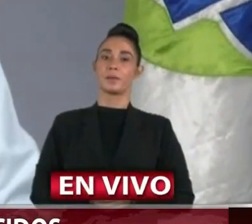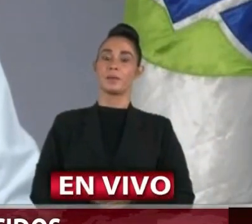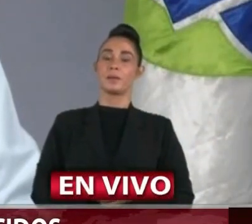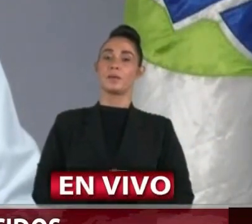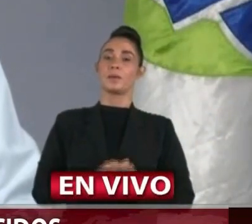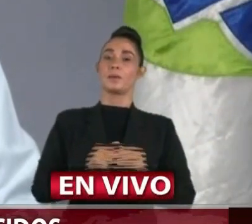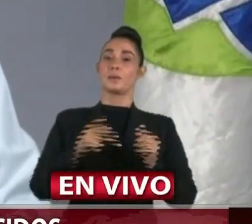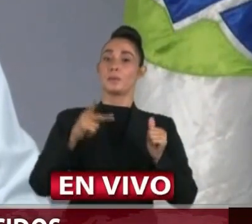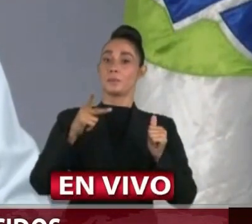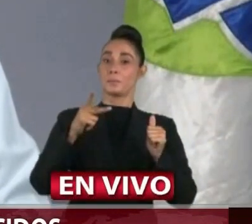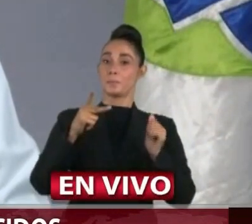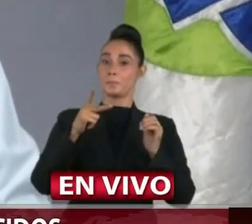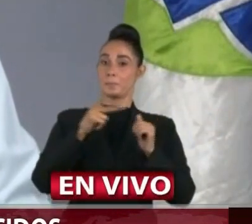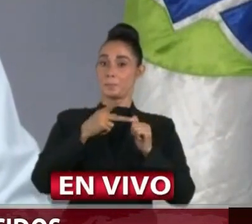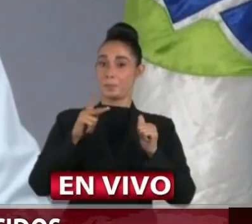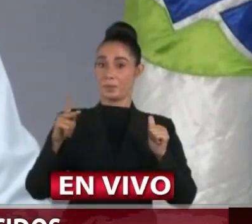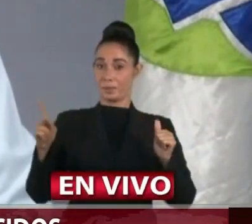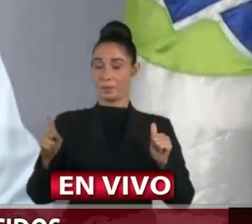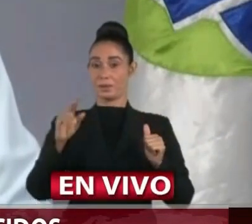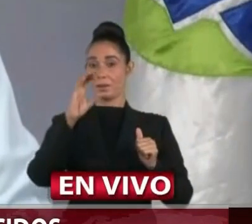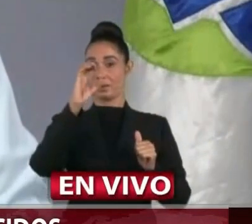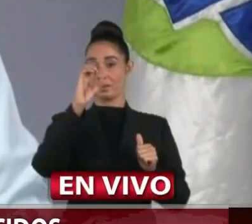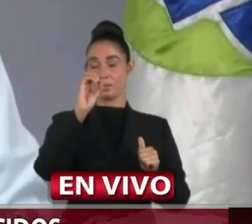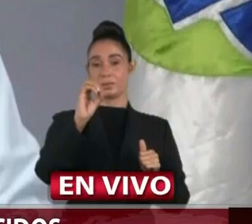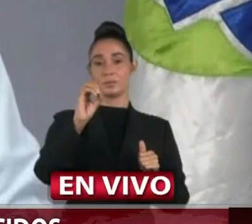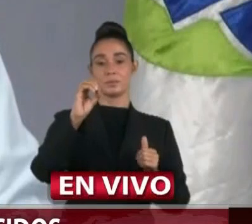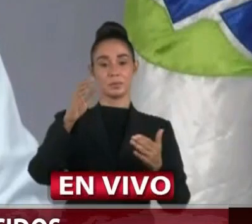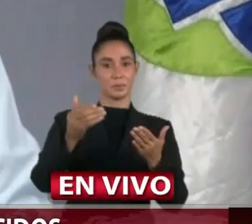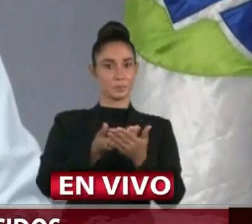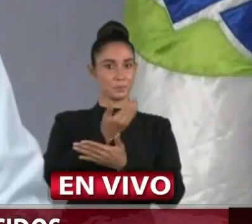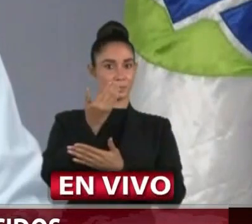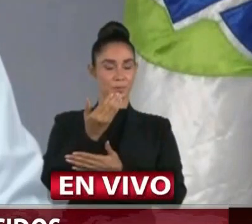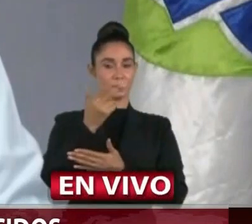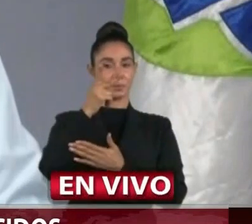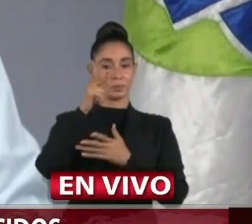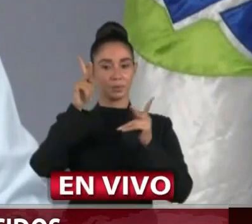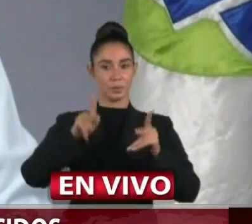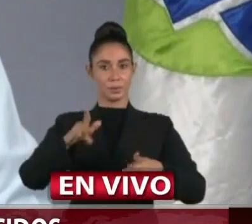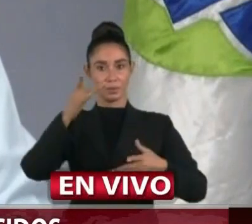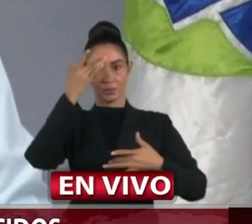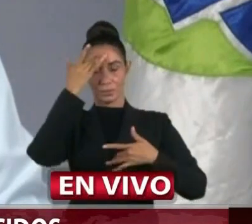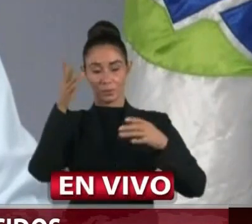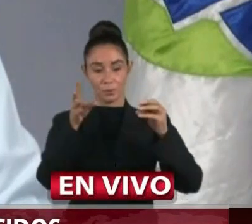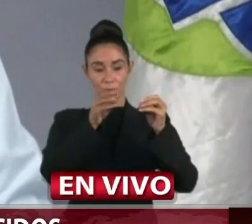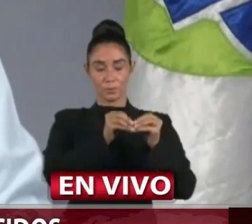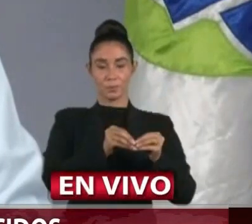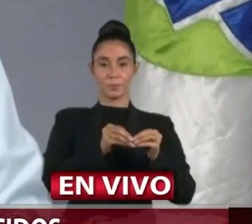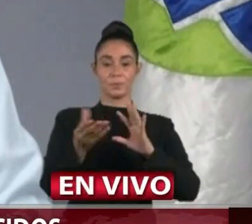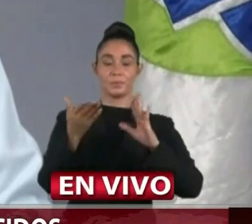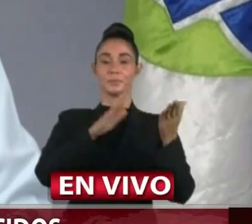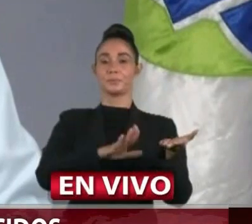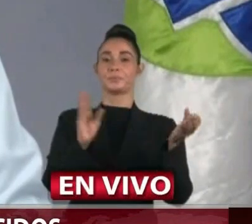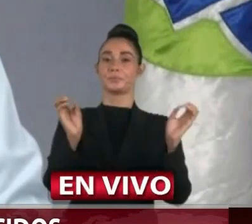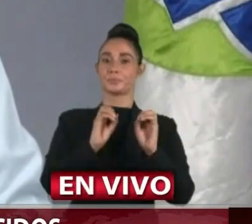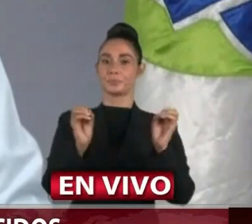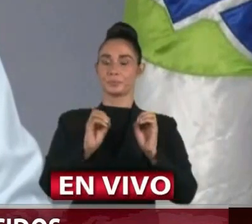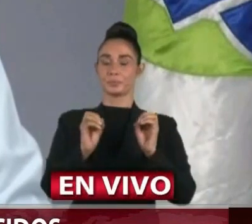Pedernales, 0 casos nuevos, 3 acumulados, 0 fallecimiento.